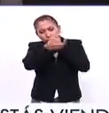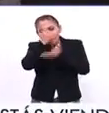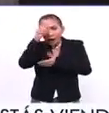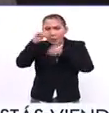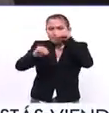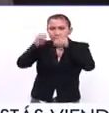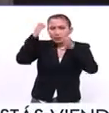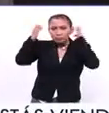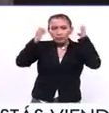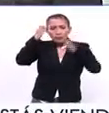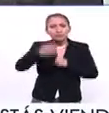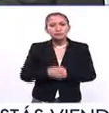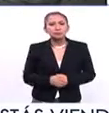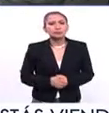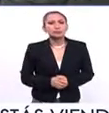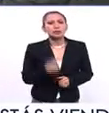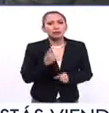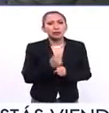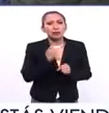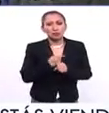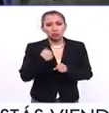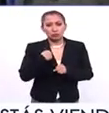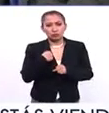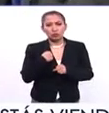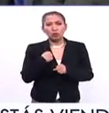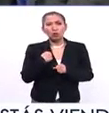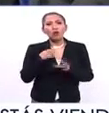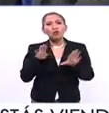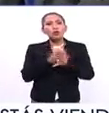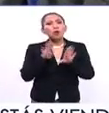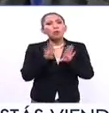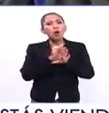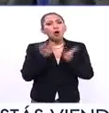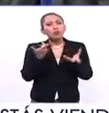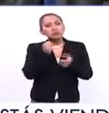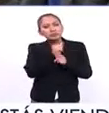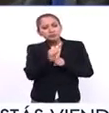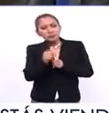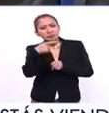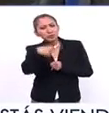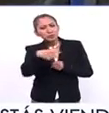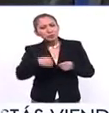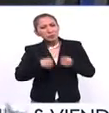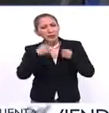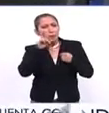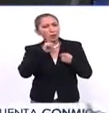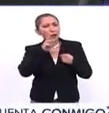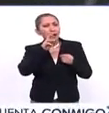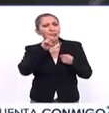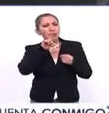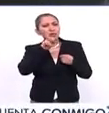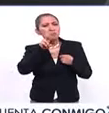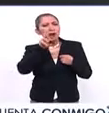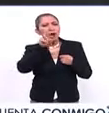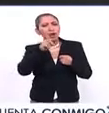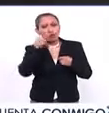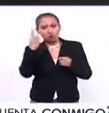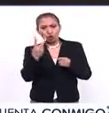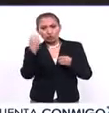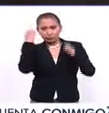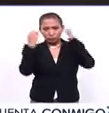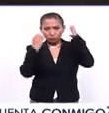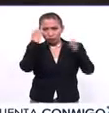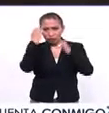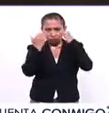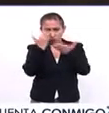estupenda exposición? Bueno, lo primero que me sorprendió fue como la sencillísima vida que Remedios Varo vivió. Ella tuvo 2